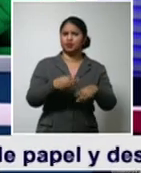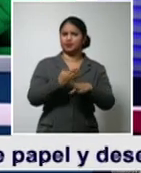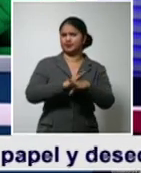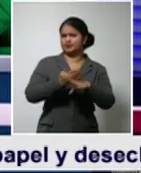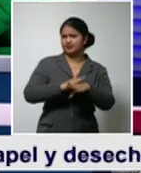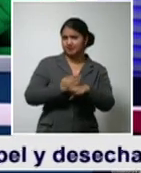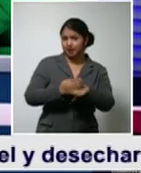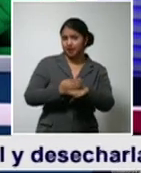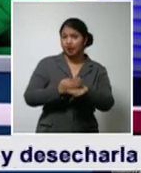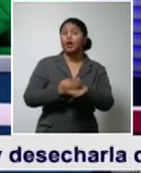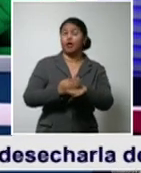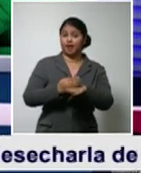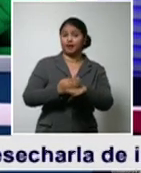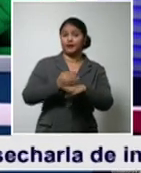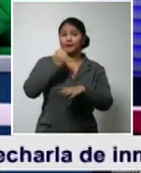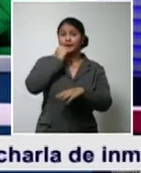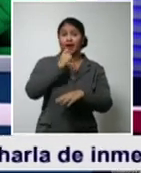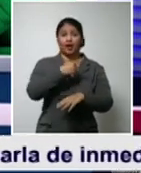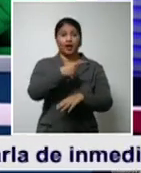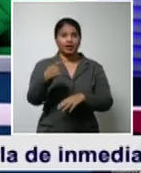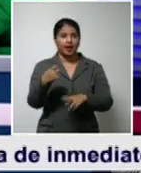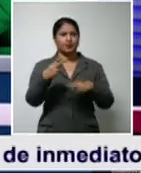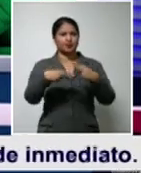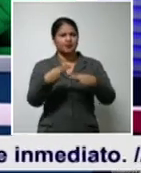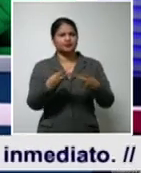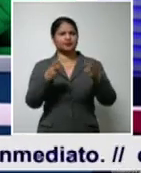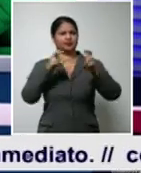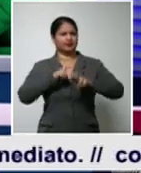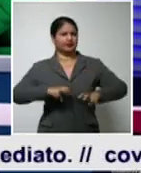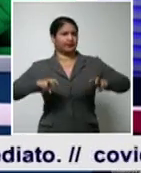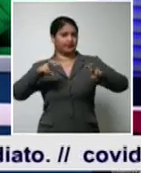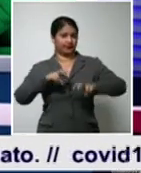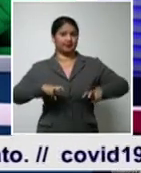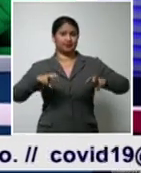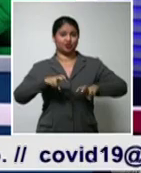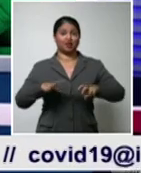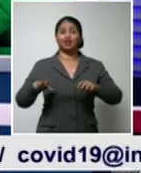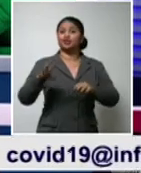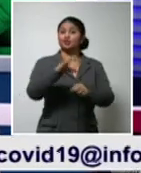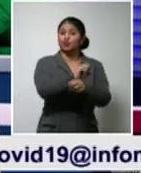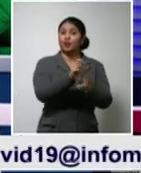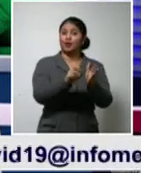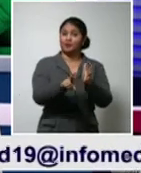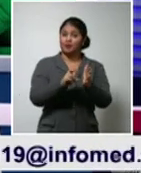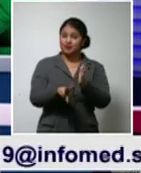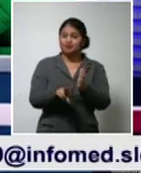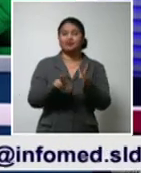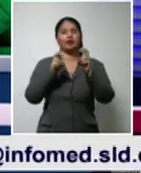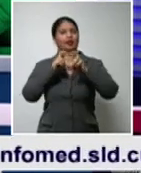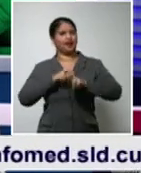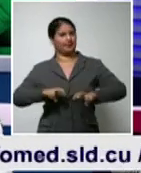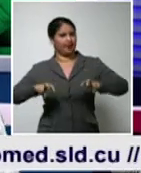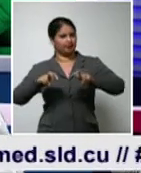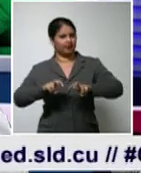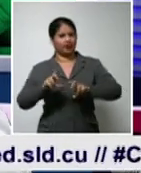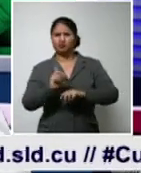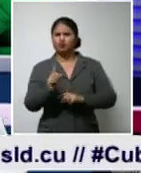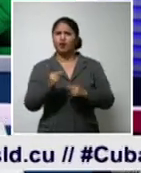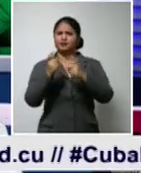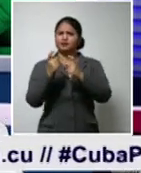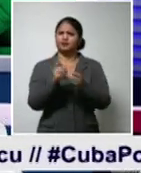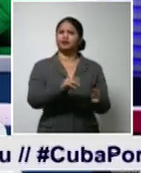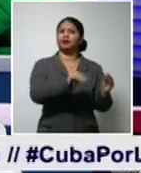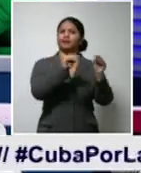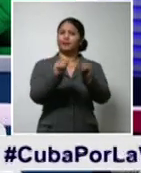facilita agiliza el proceso del diagnóstico, evita tener que estar trasladando muestras a veces